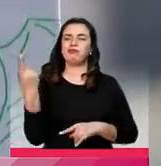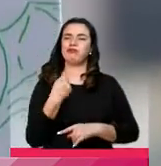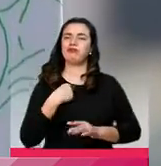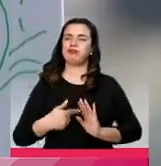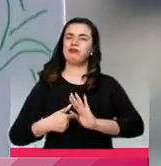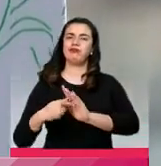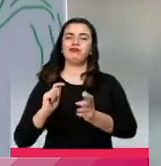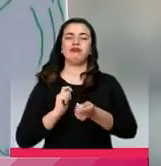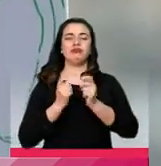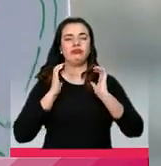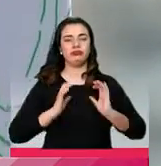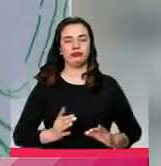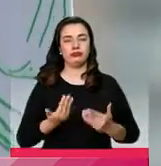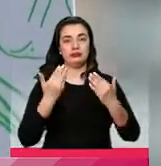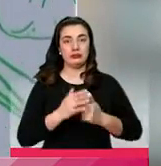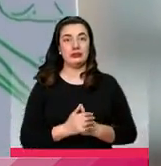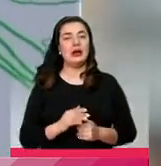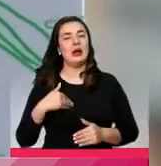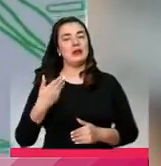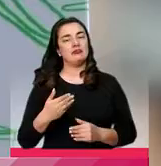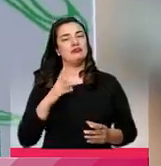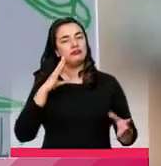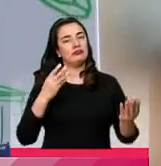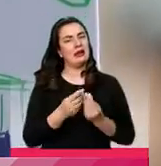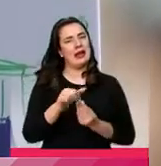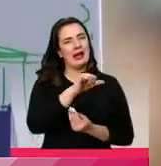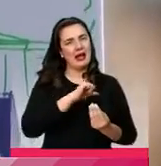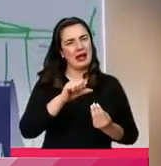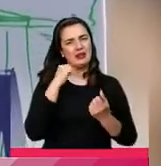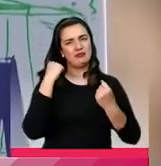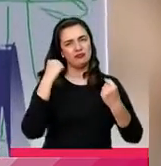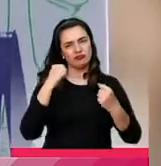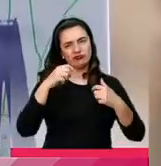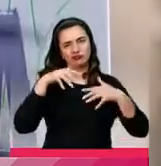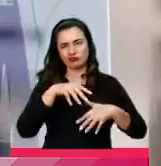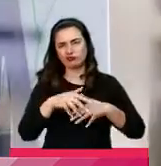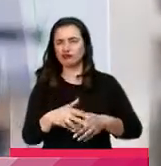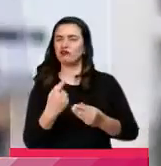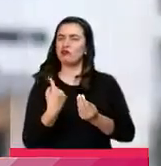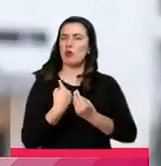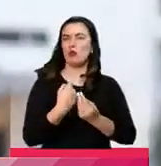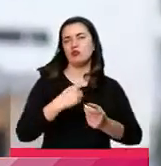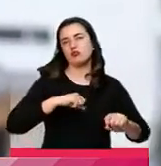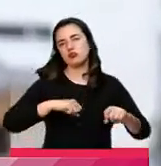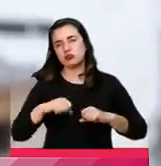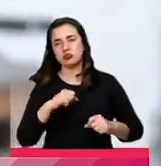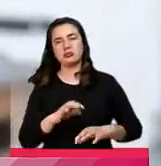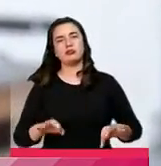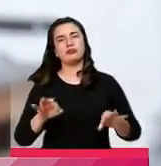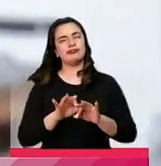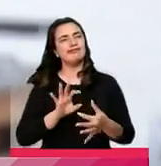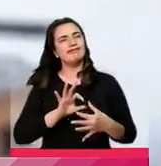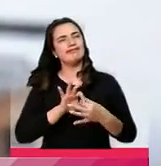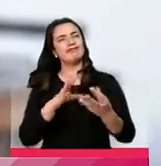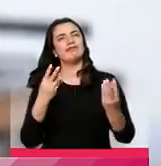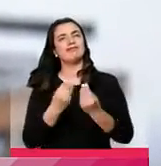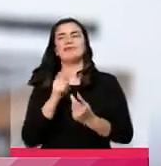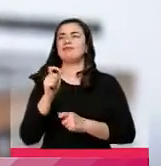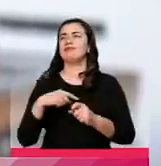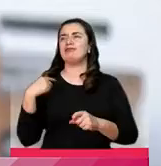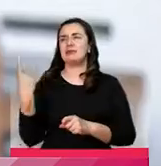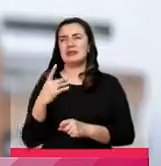transformación personal, que la condujo al feminismo, al activismo, la movilización política y a conectarse con toda una generación inconforme